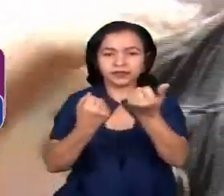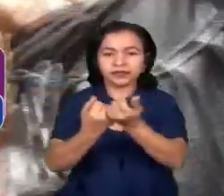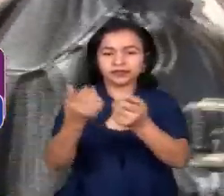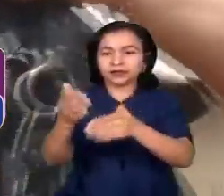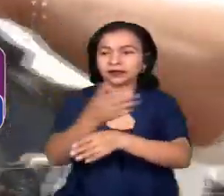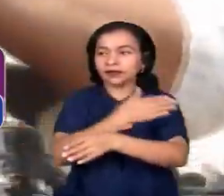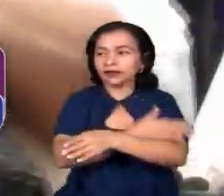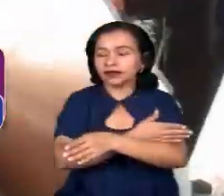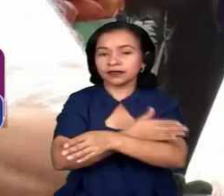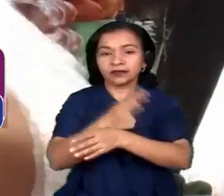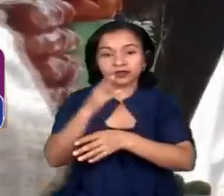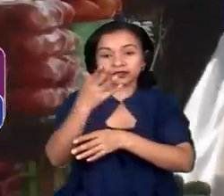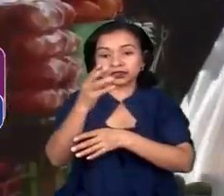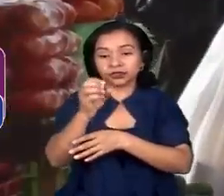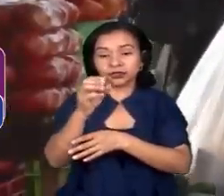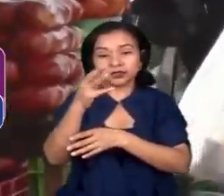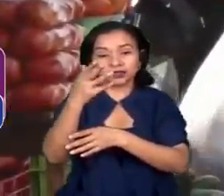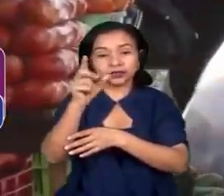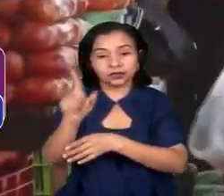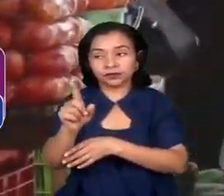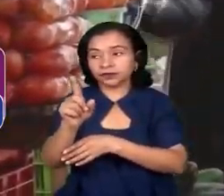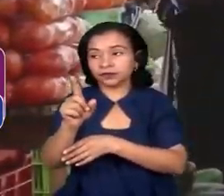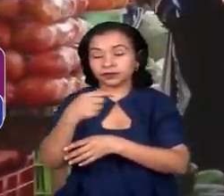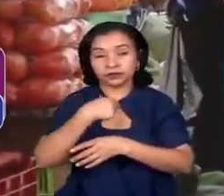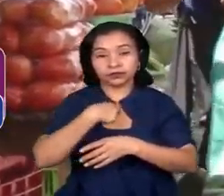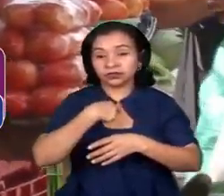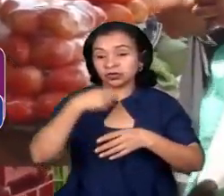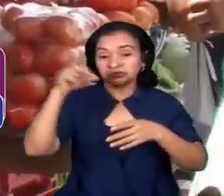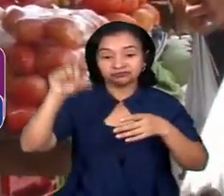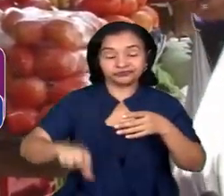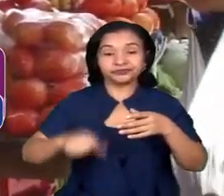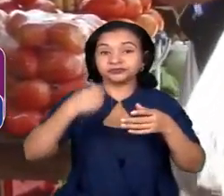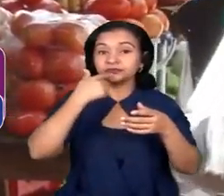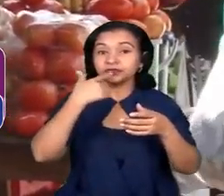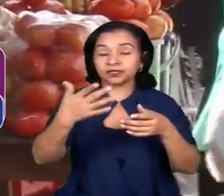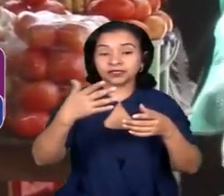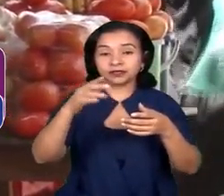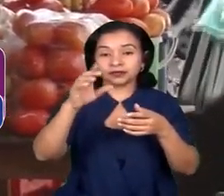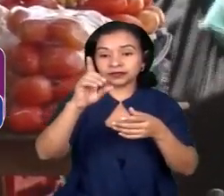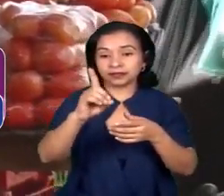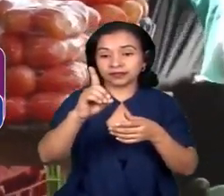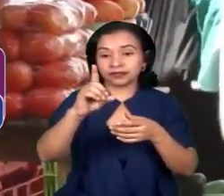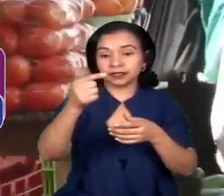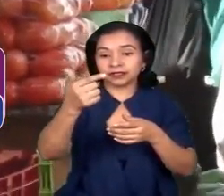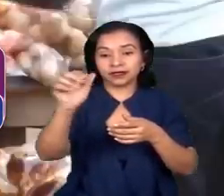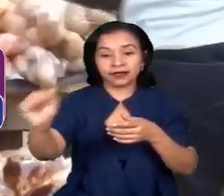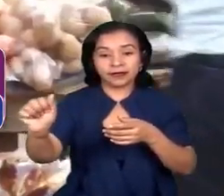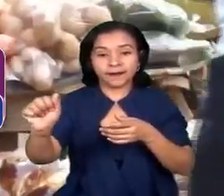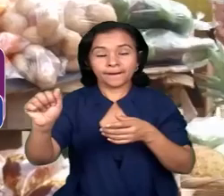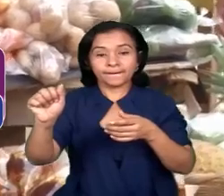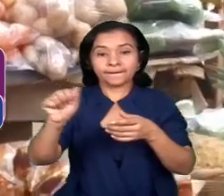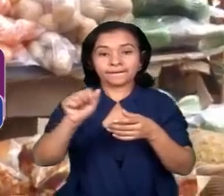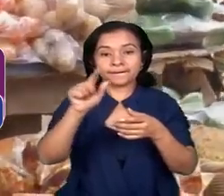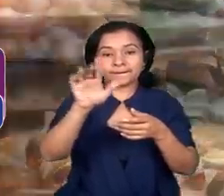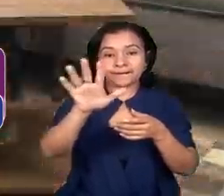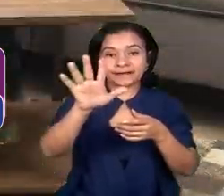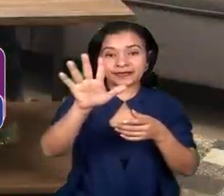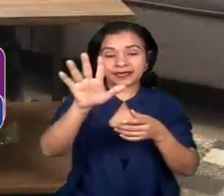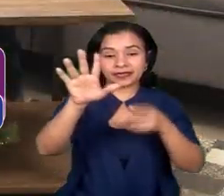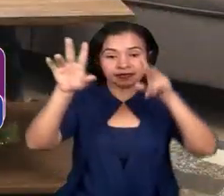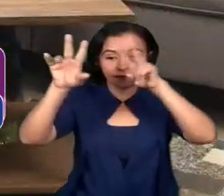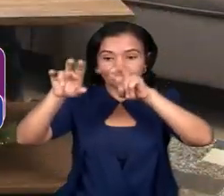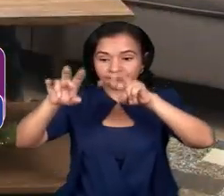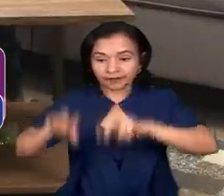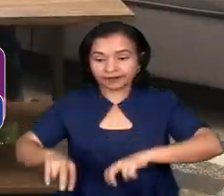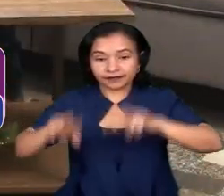que hacían en los 90, 91, papá? Yo quebré porque una aduana se le ocurrió ponerme 5 revisiones y las